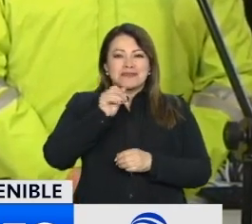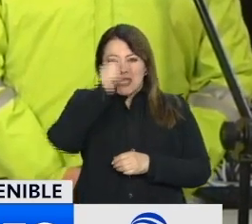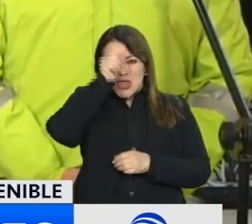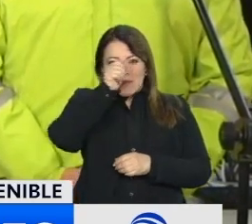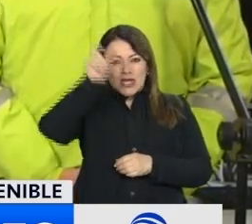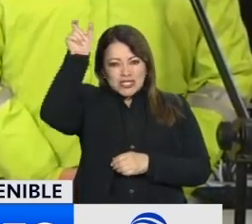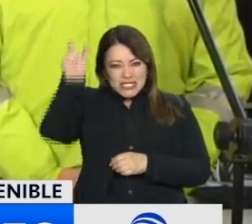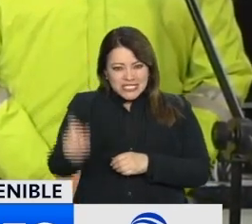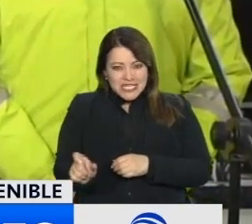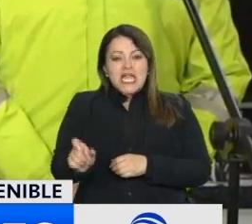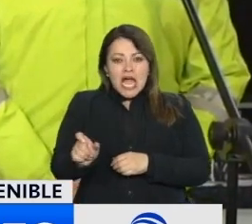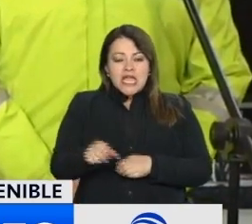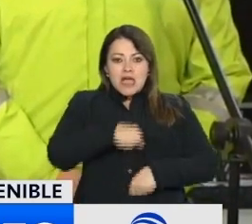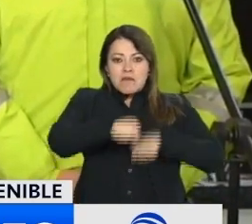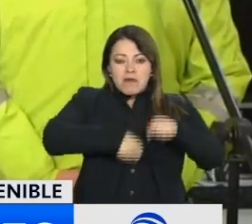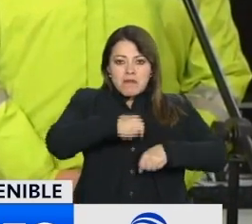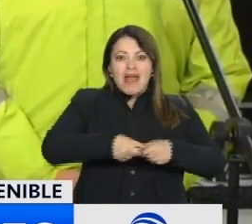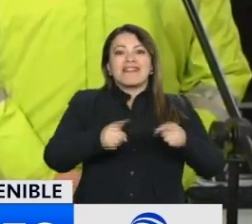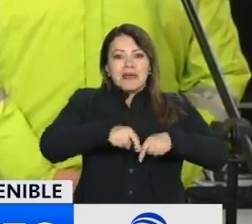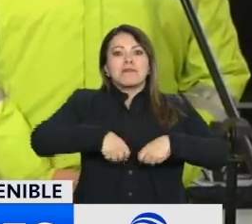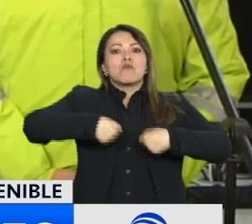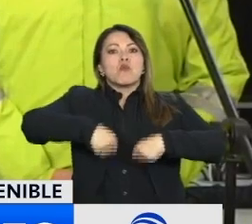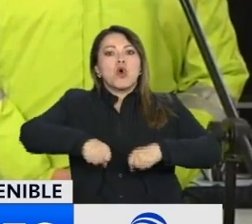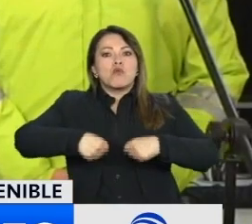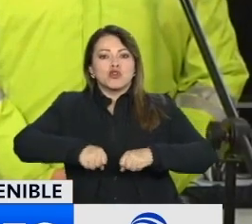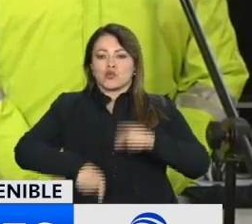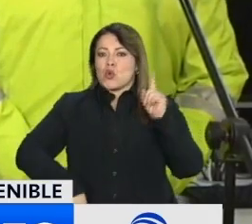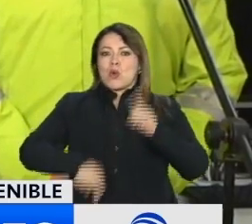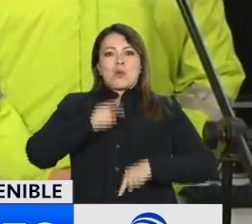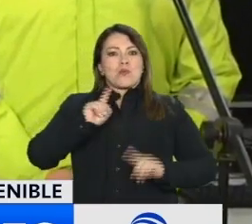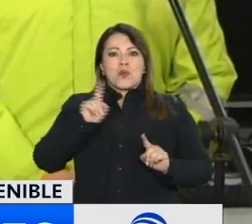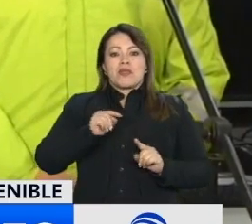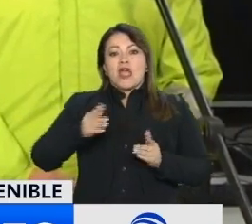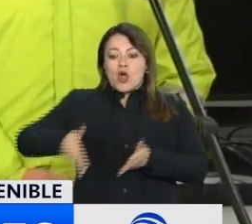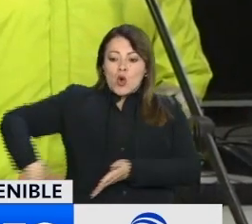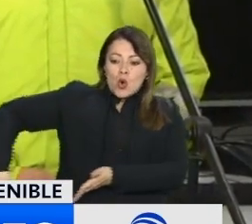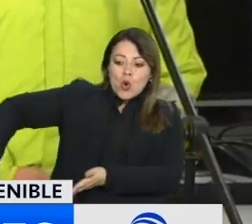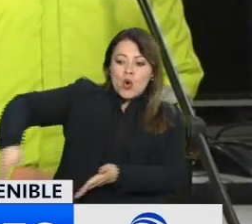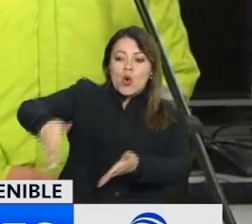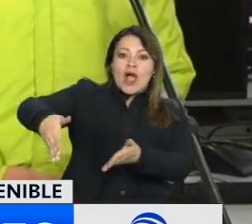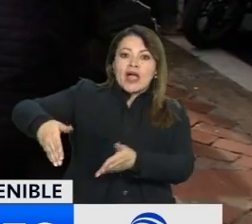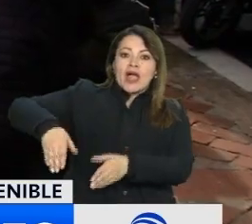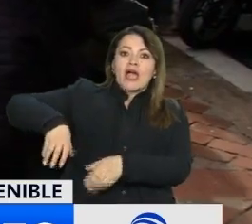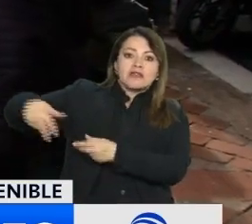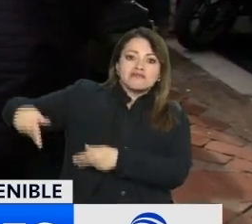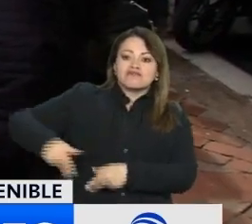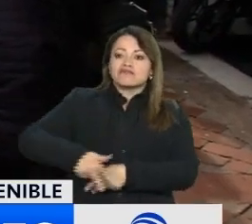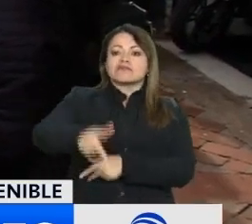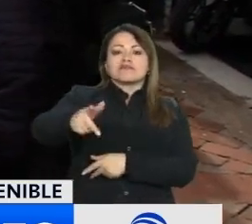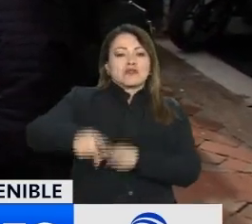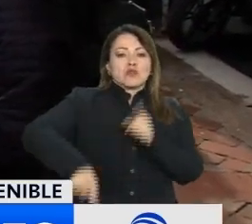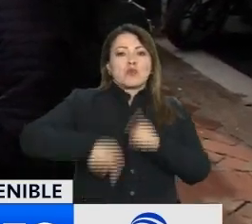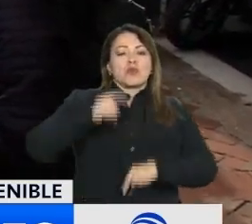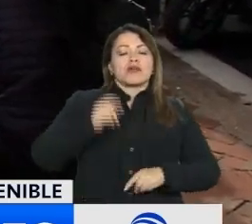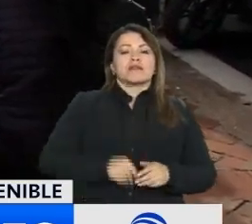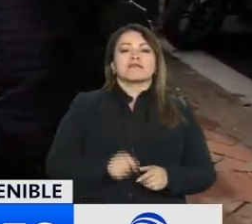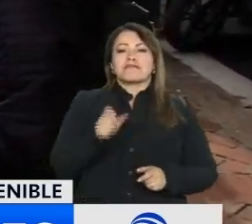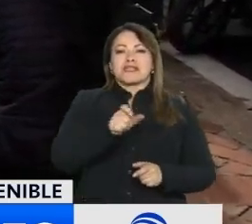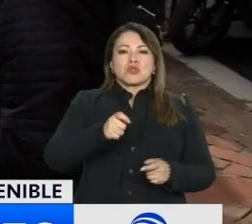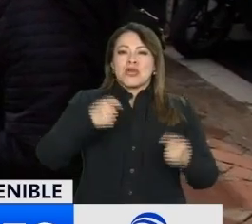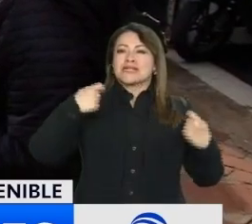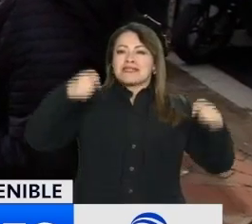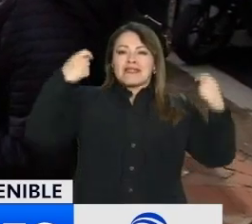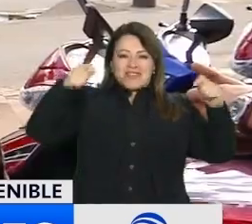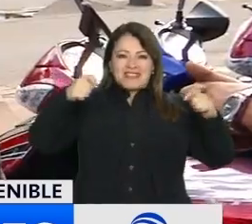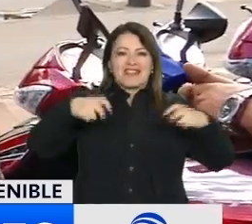127 kilómetros, ni en los corredores troncales, ni en los corredores preferenciales donde circula el SITP. Los vendedores de vehículos